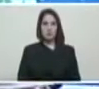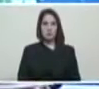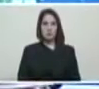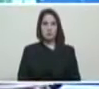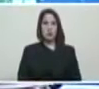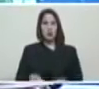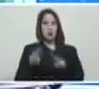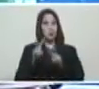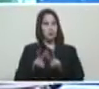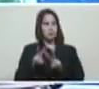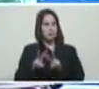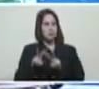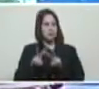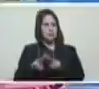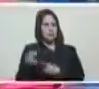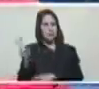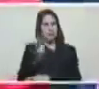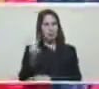viviendo